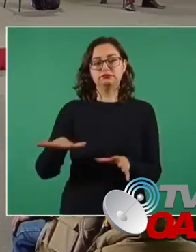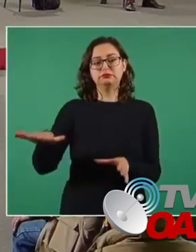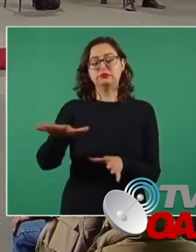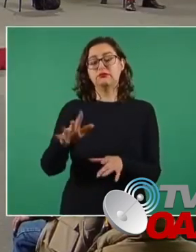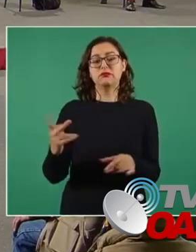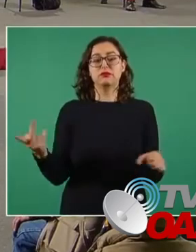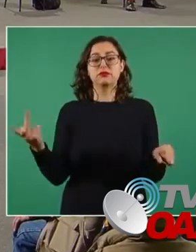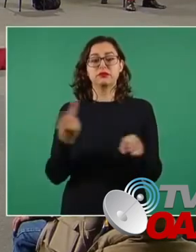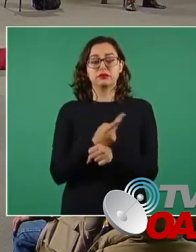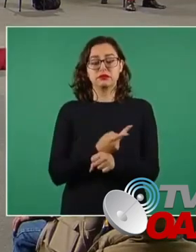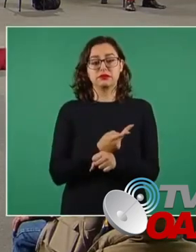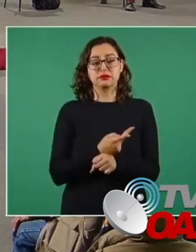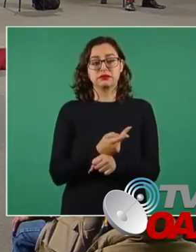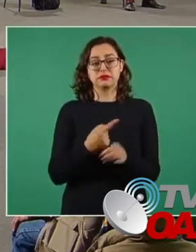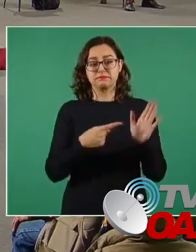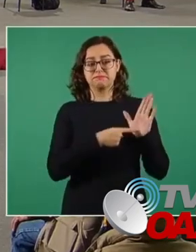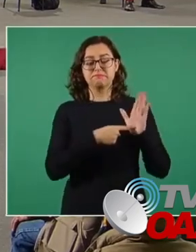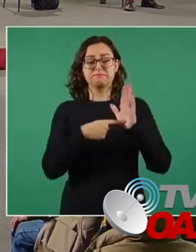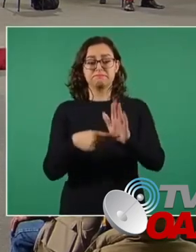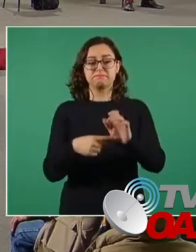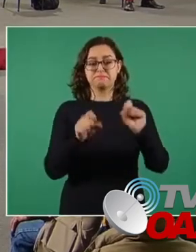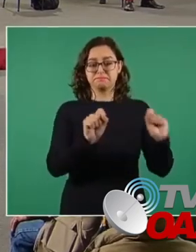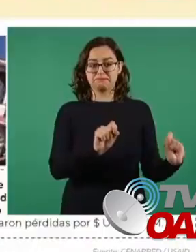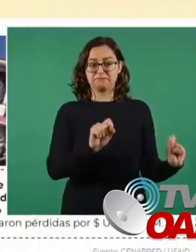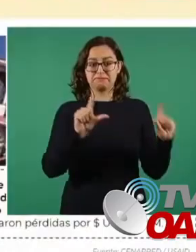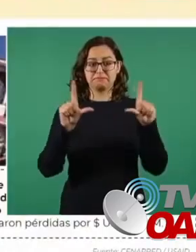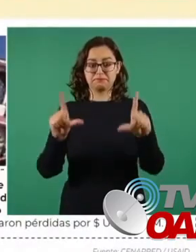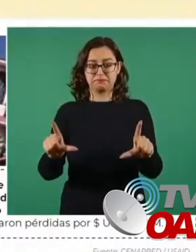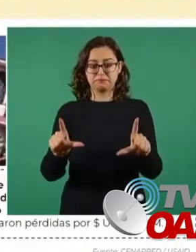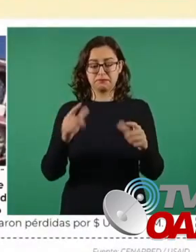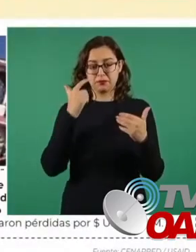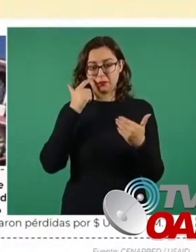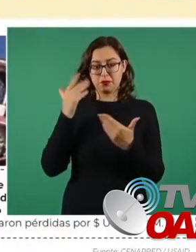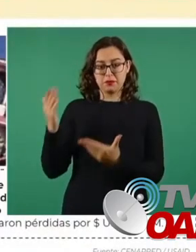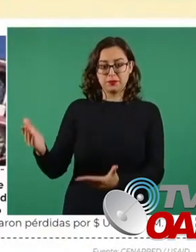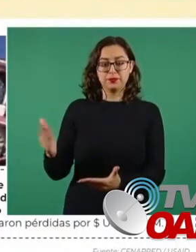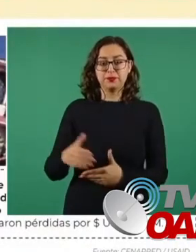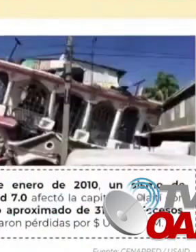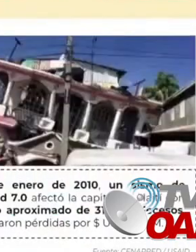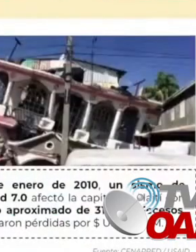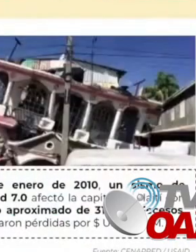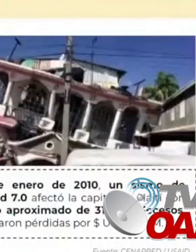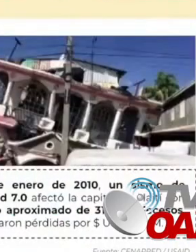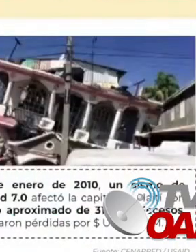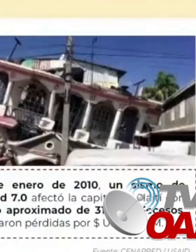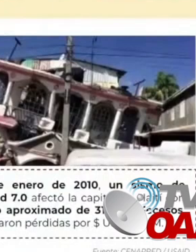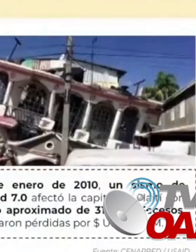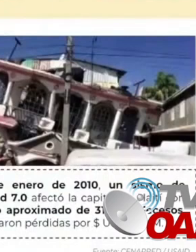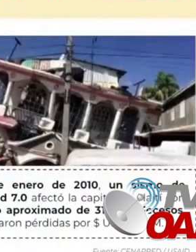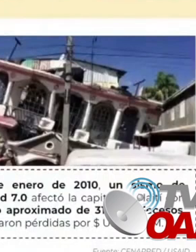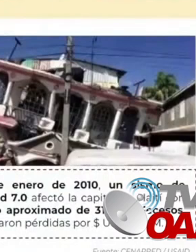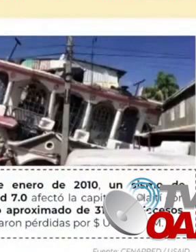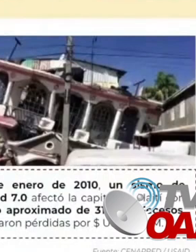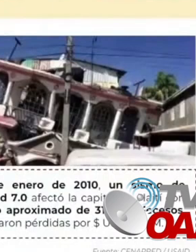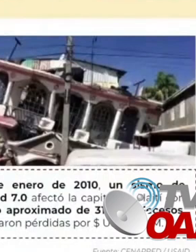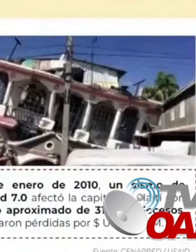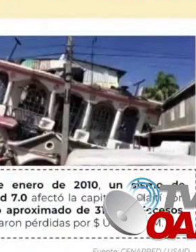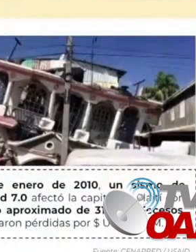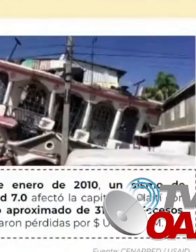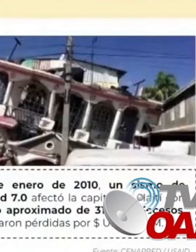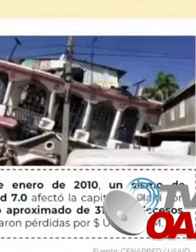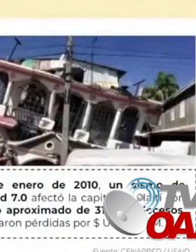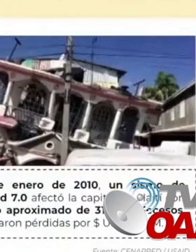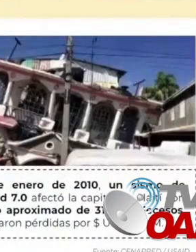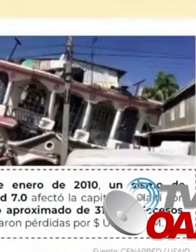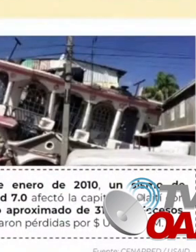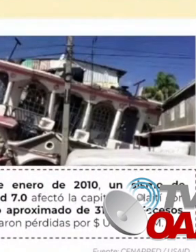que pongo a ustedes en esta lámina es un corte a las 4 de la mañana del día de hoy y se reportan hasta